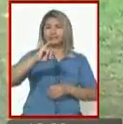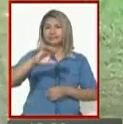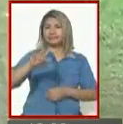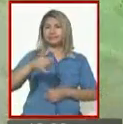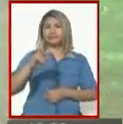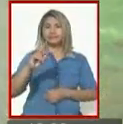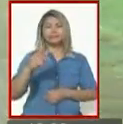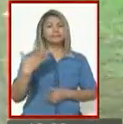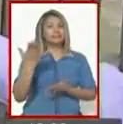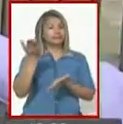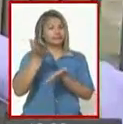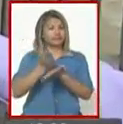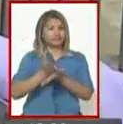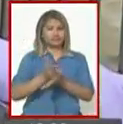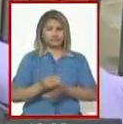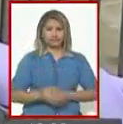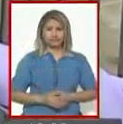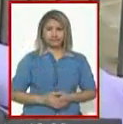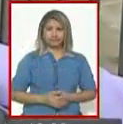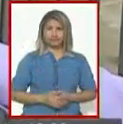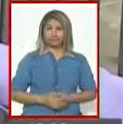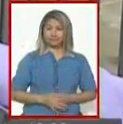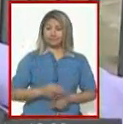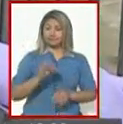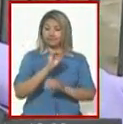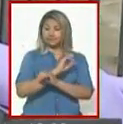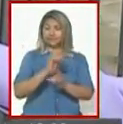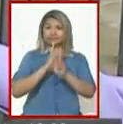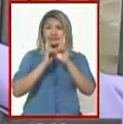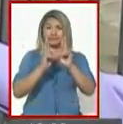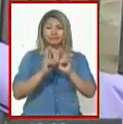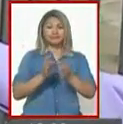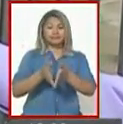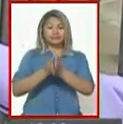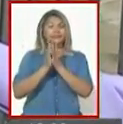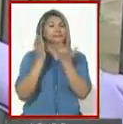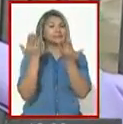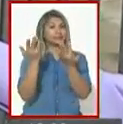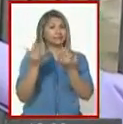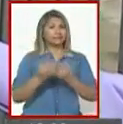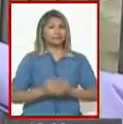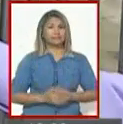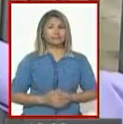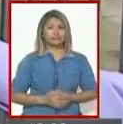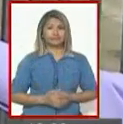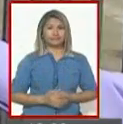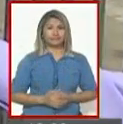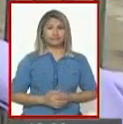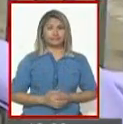y Quijarro también va a paralizar en cuanto no se dé respuesta a esta solicitud que estamos esperándolo.